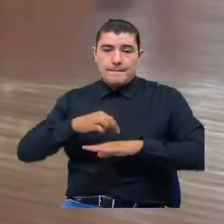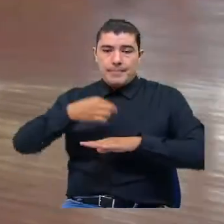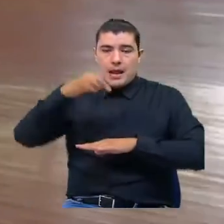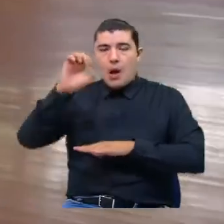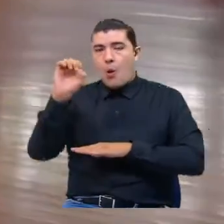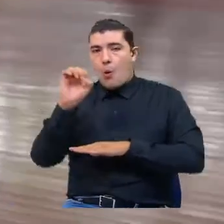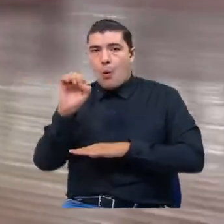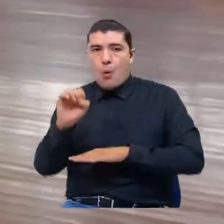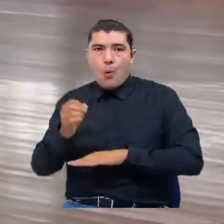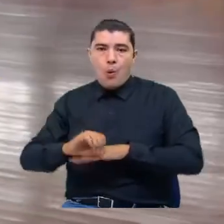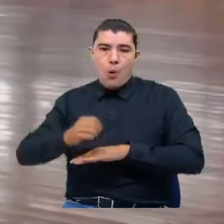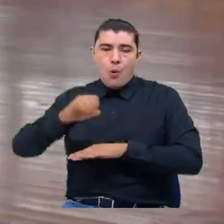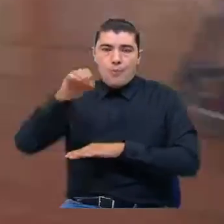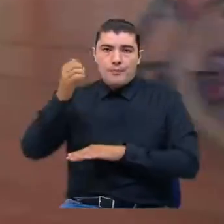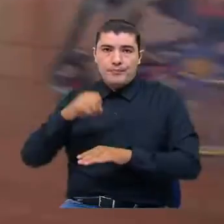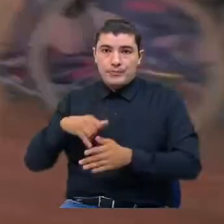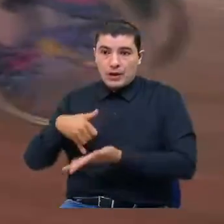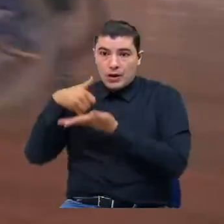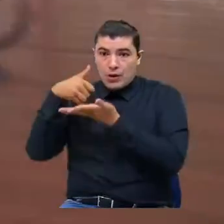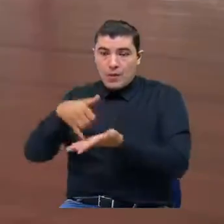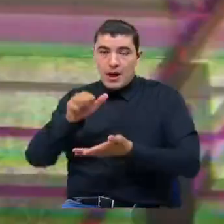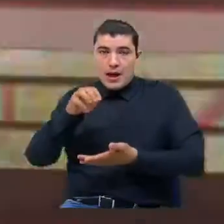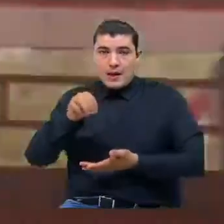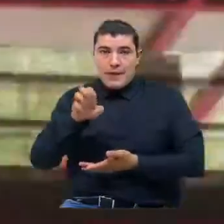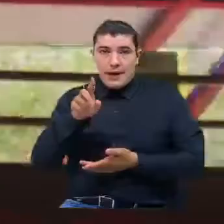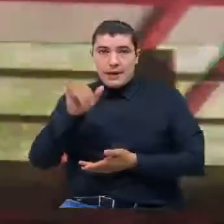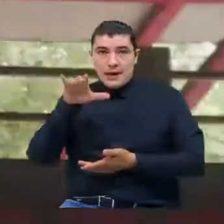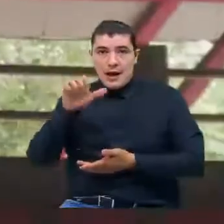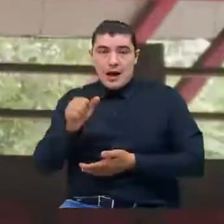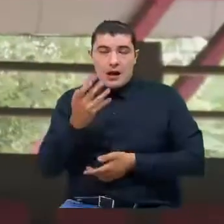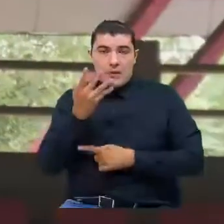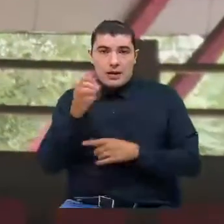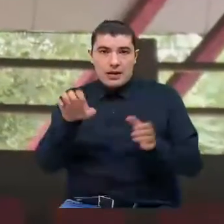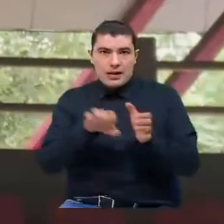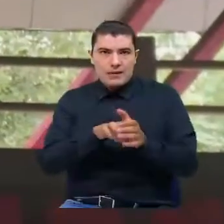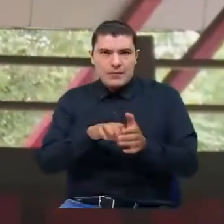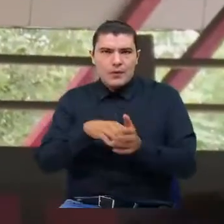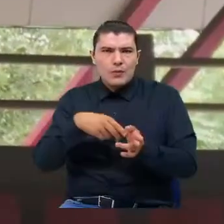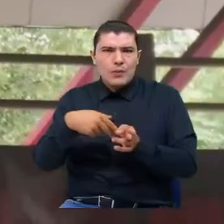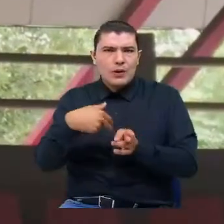Luego de jugarse la Copa América, los 4 mejores equipos irán al Mundial de Dubái a finales del 2022.